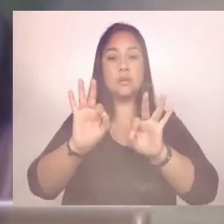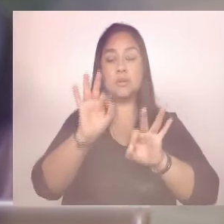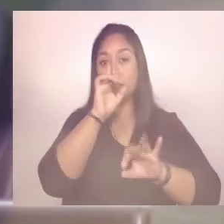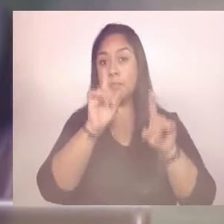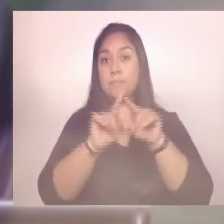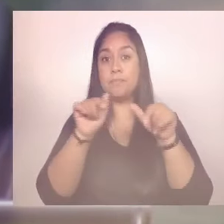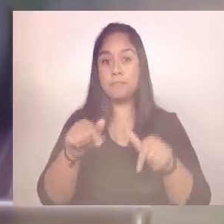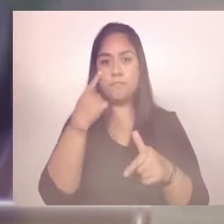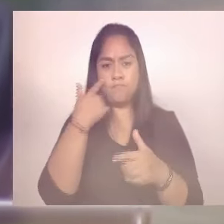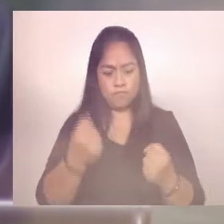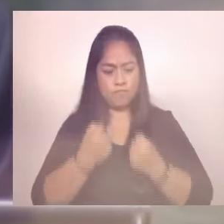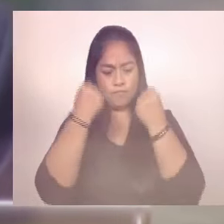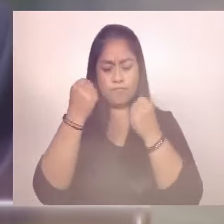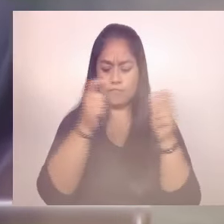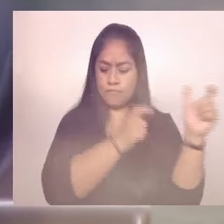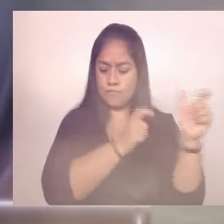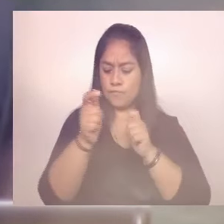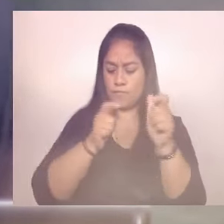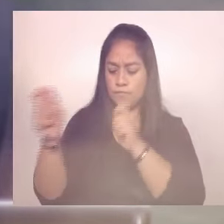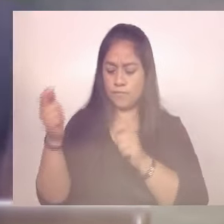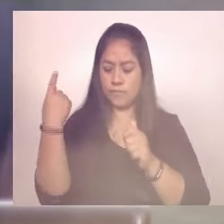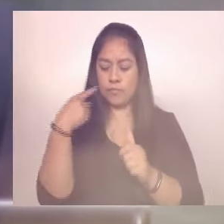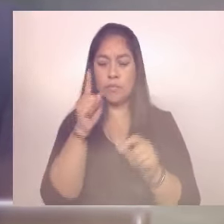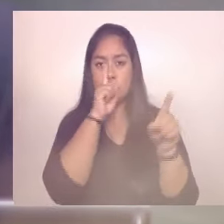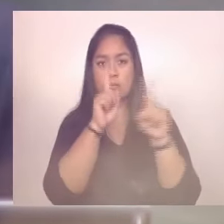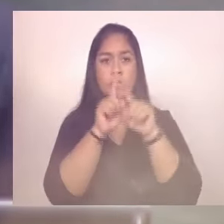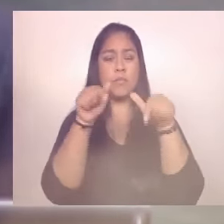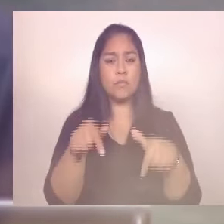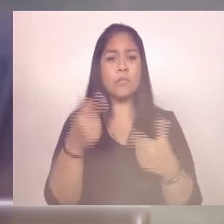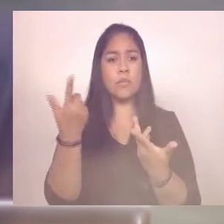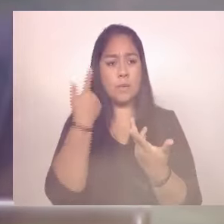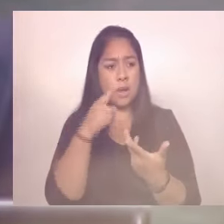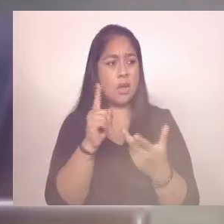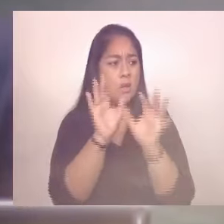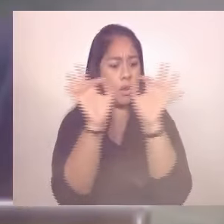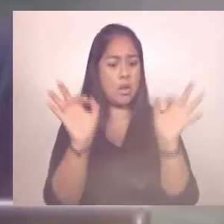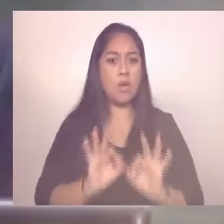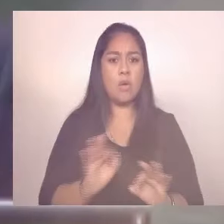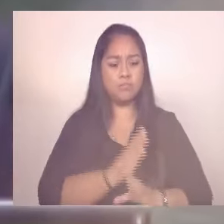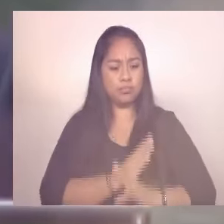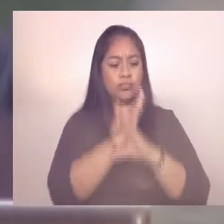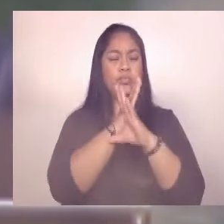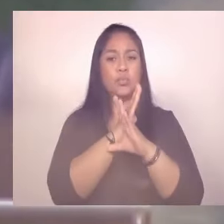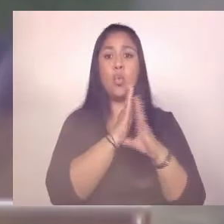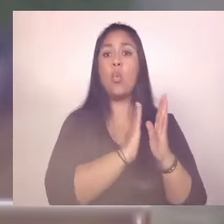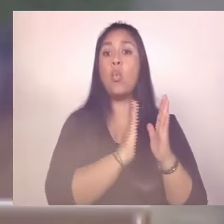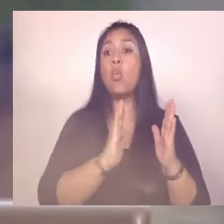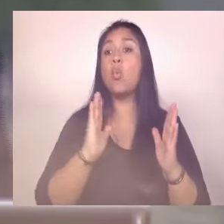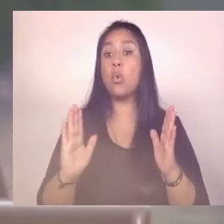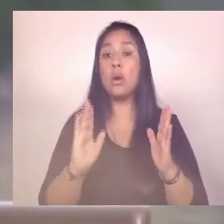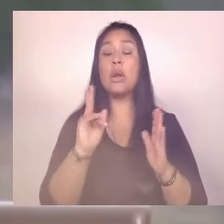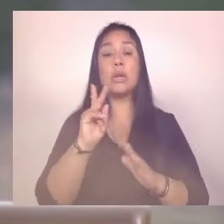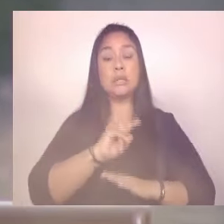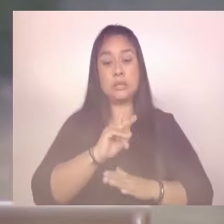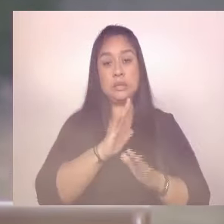para fortalecer el manejo de los flujos de la migración internacional de una manera segura, ordenada